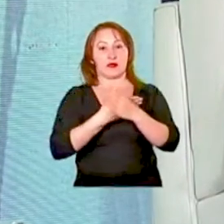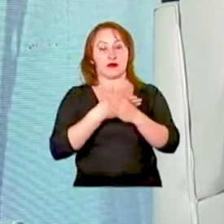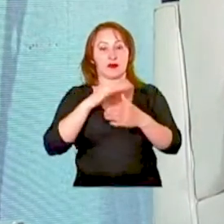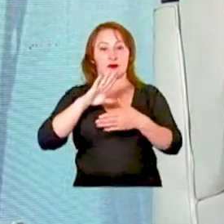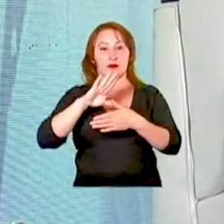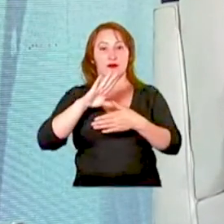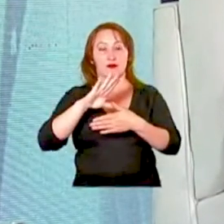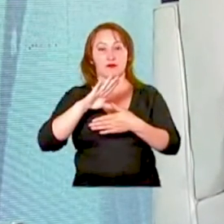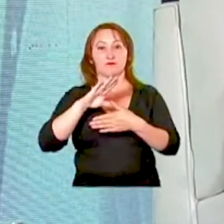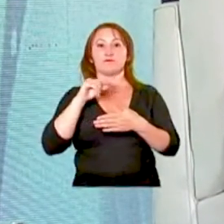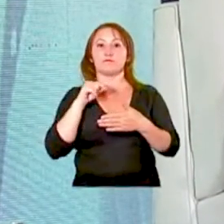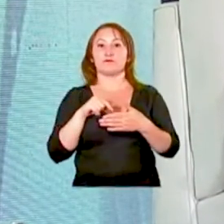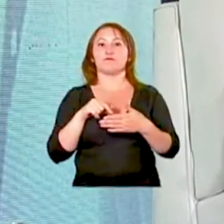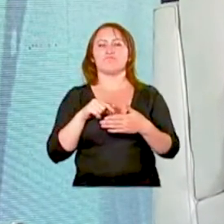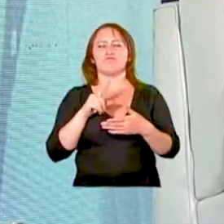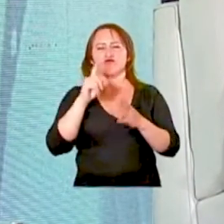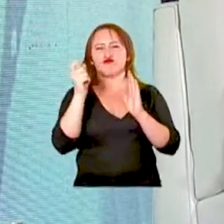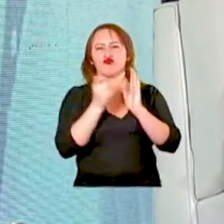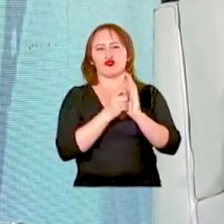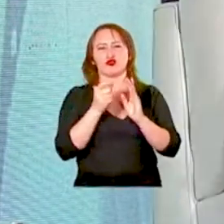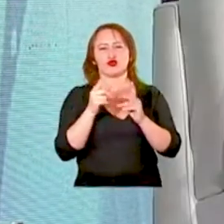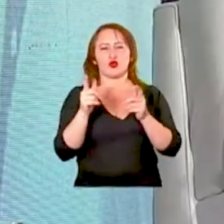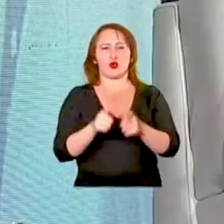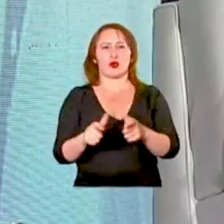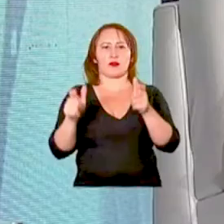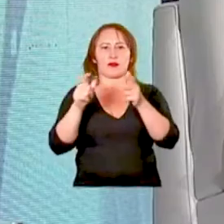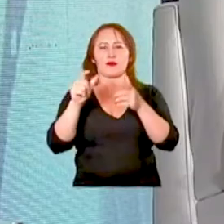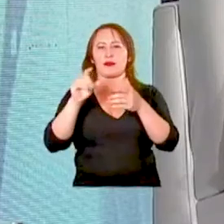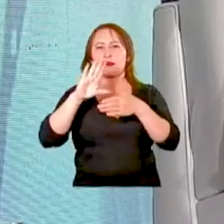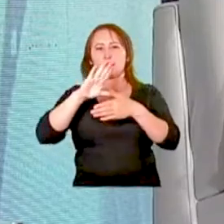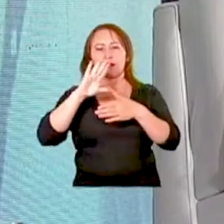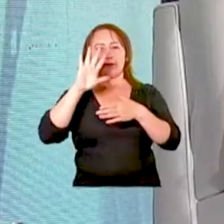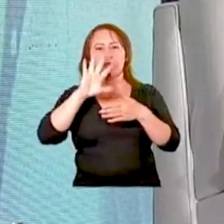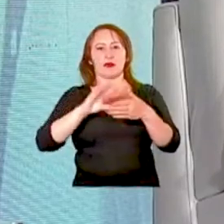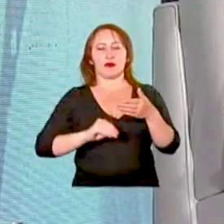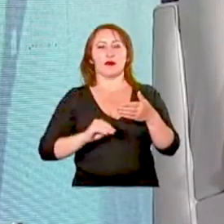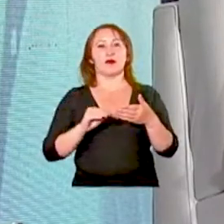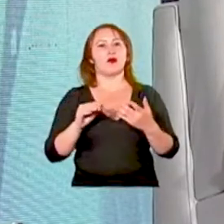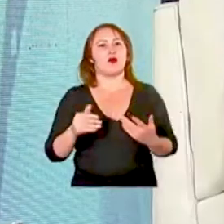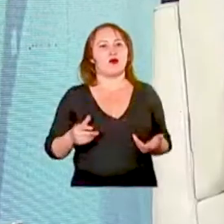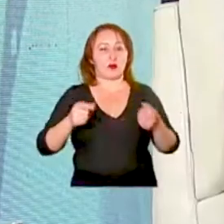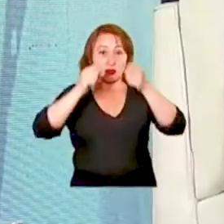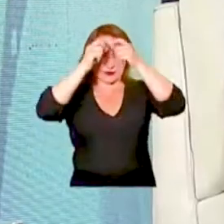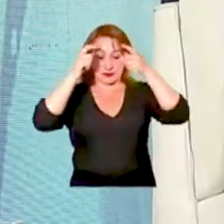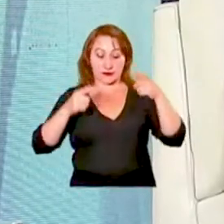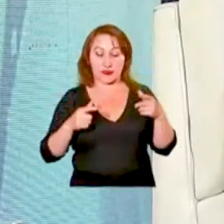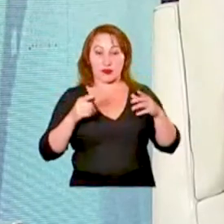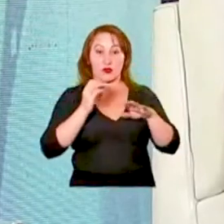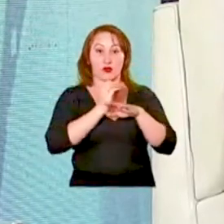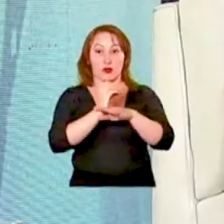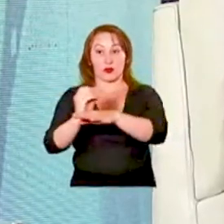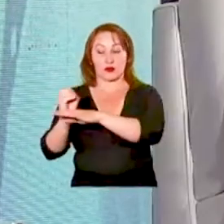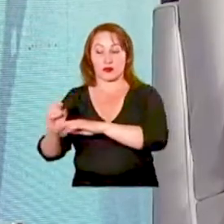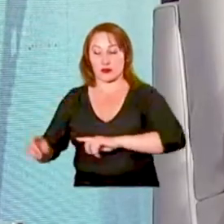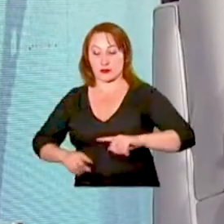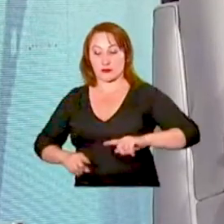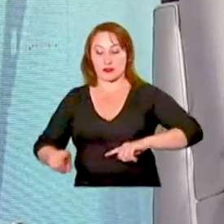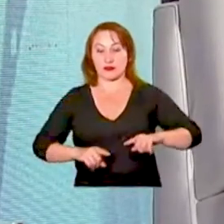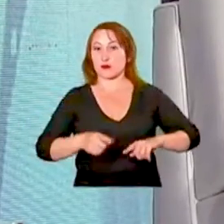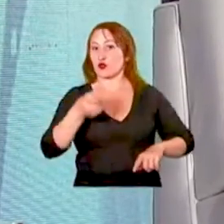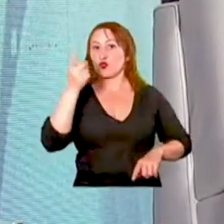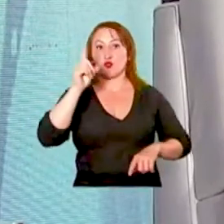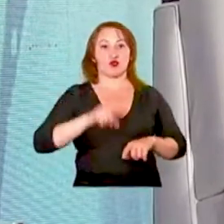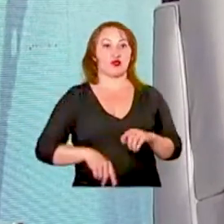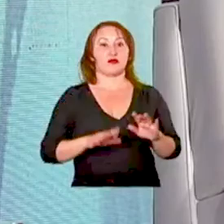el punto que tuvo en cuenta la Corte Interamericana para señalar que un Estado, a través de órganos administrativos, no